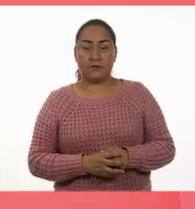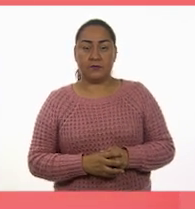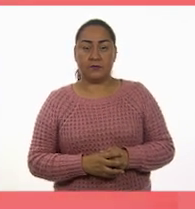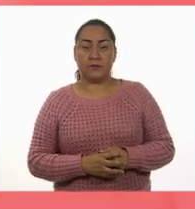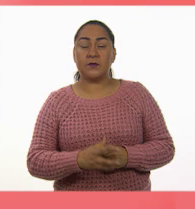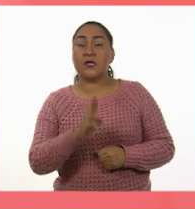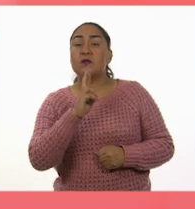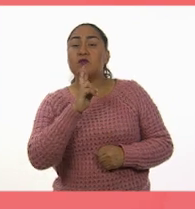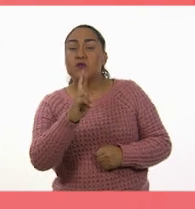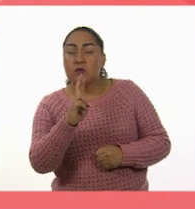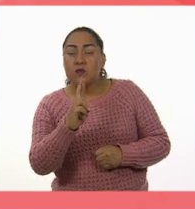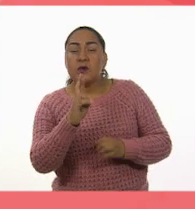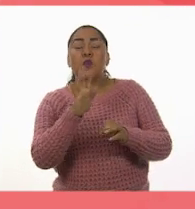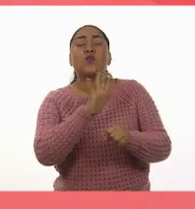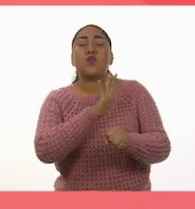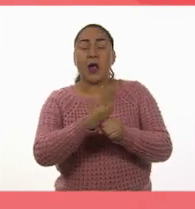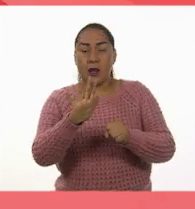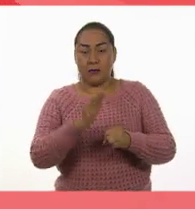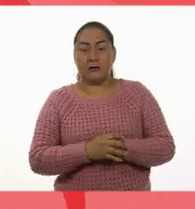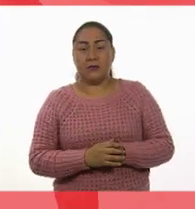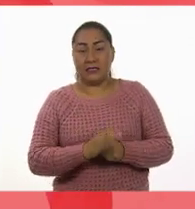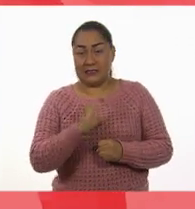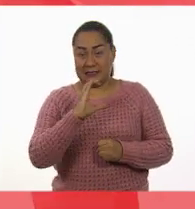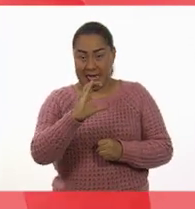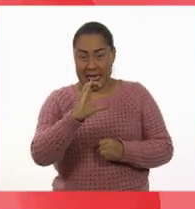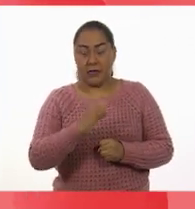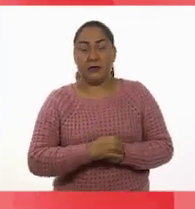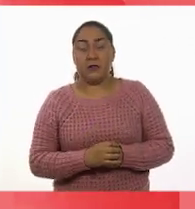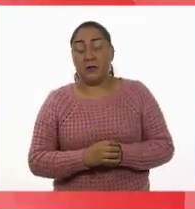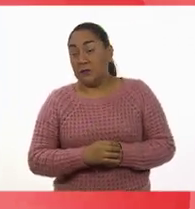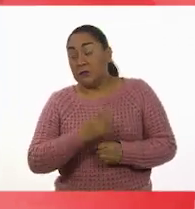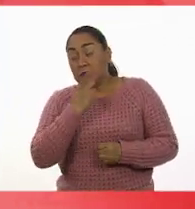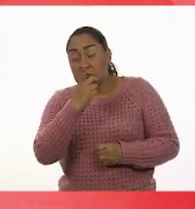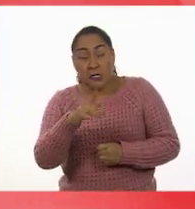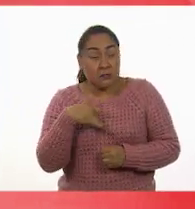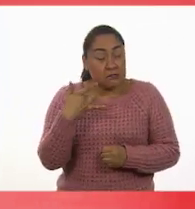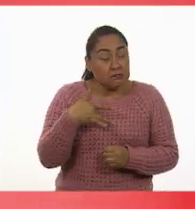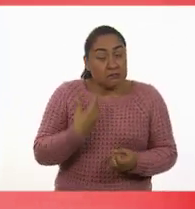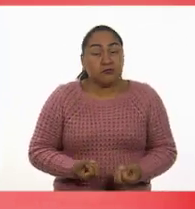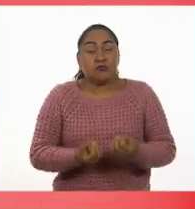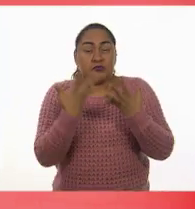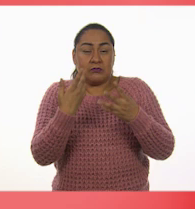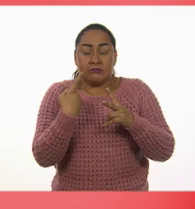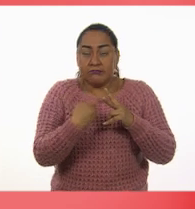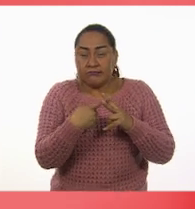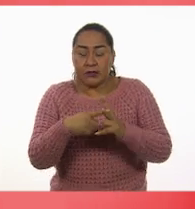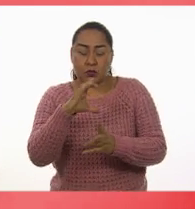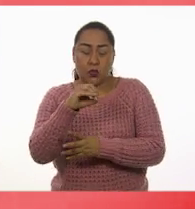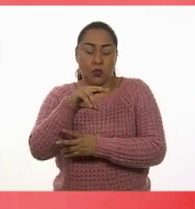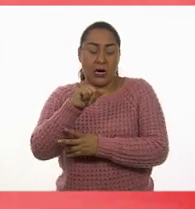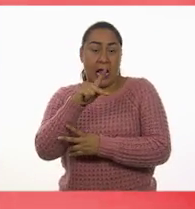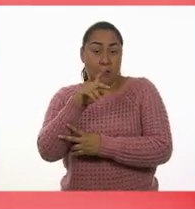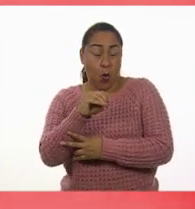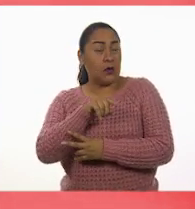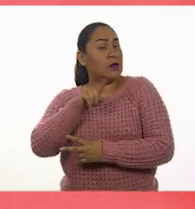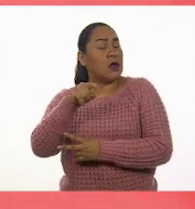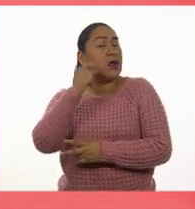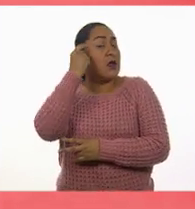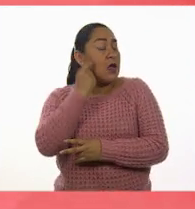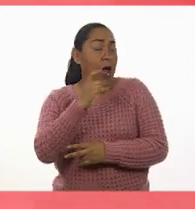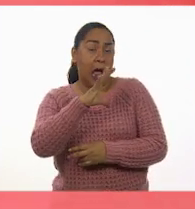La respuesta correcta es C. Según los estimados poblacionales más recientes de CONAPO, Guerrero cuenta